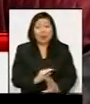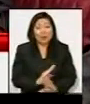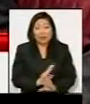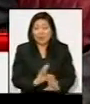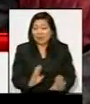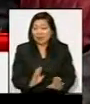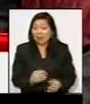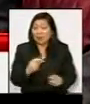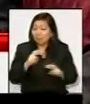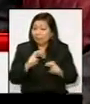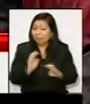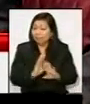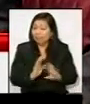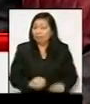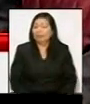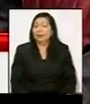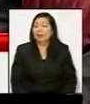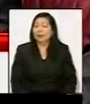inicias